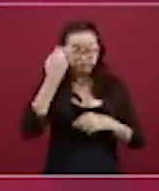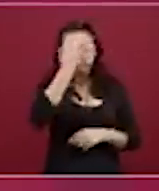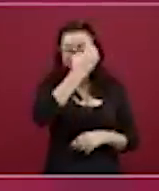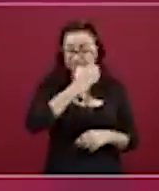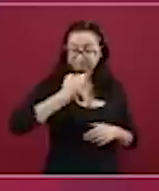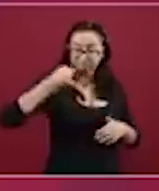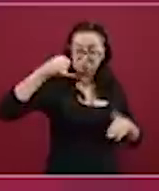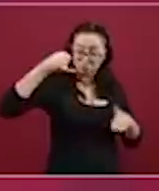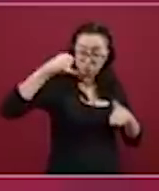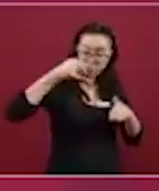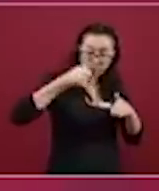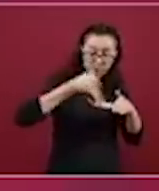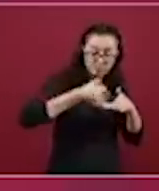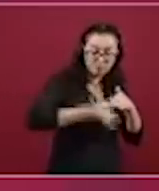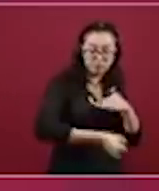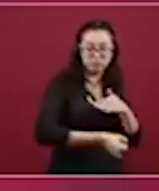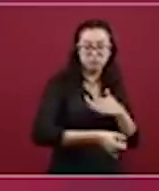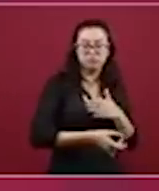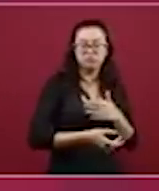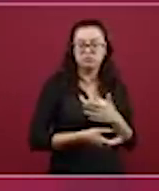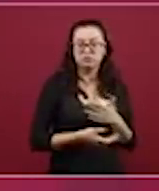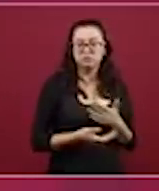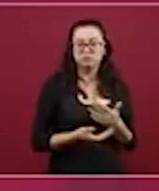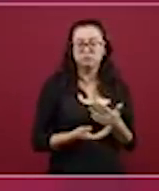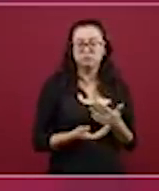que se hizo de